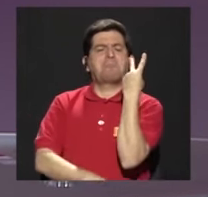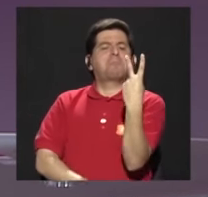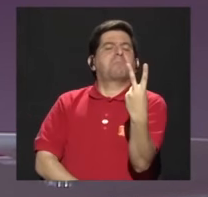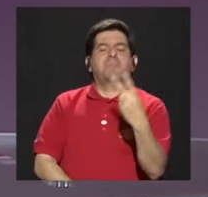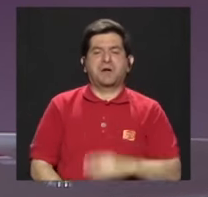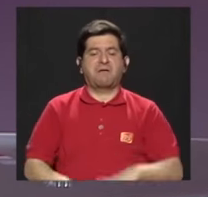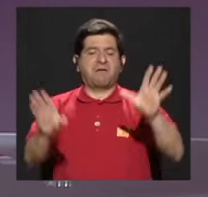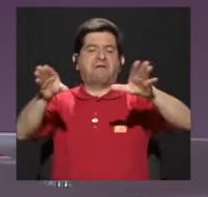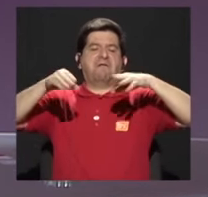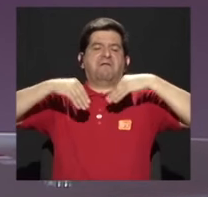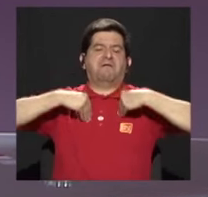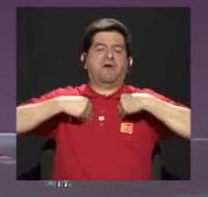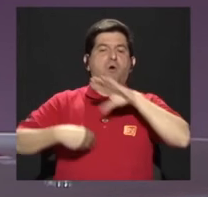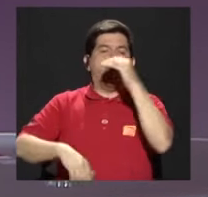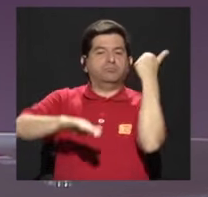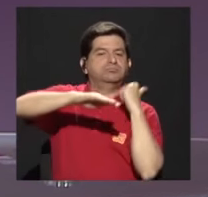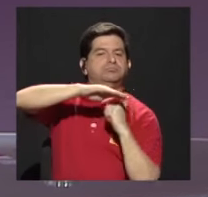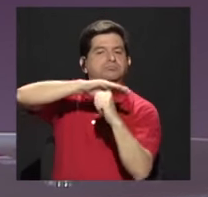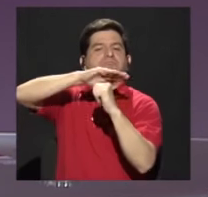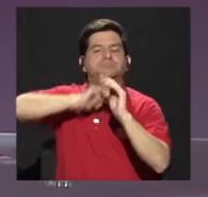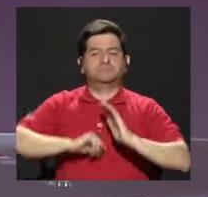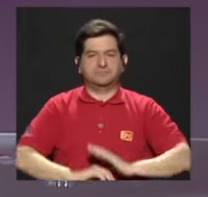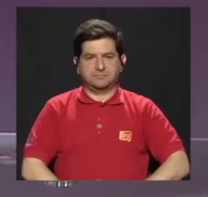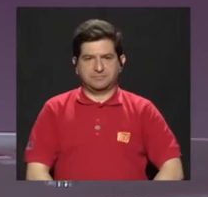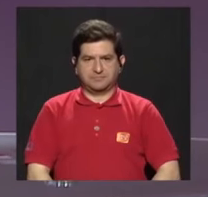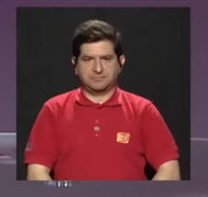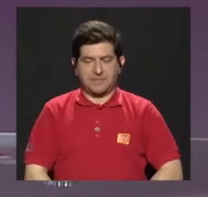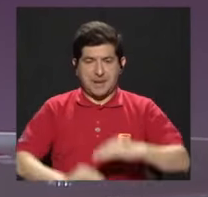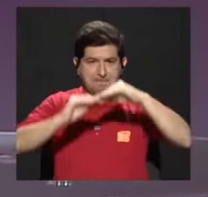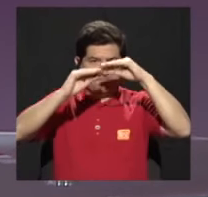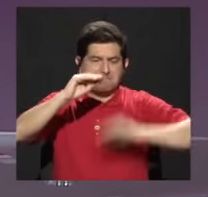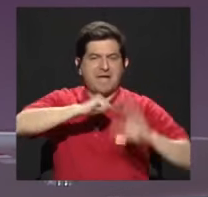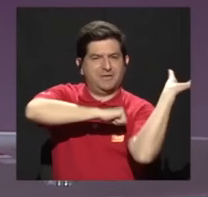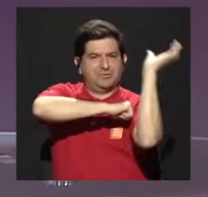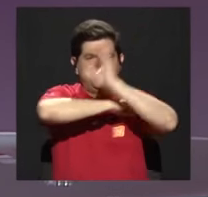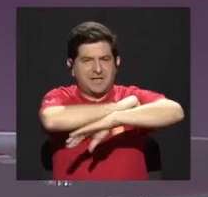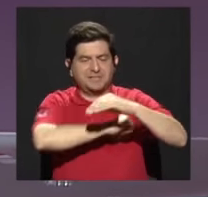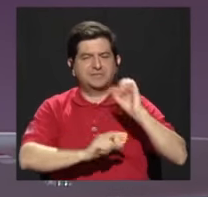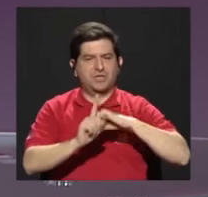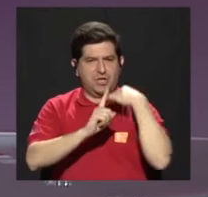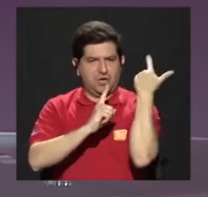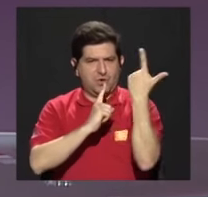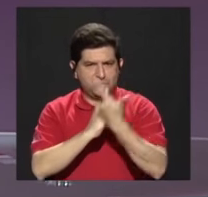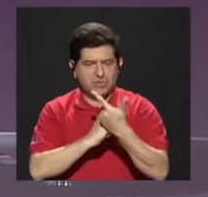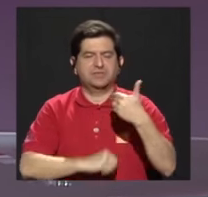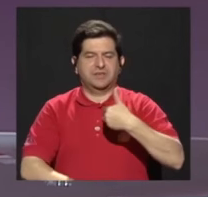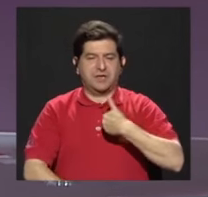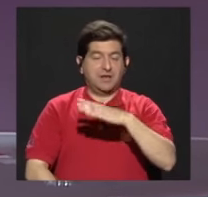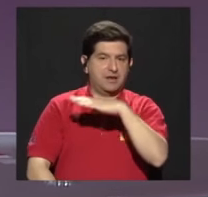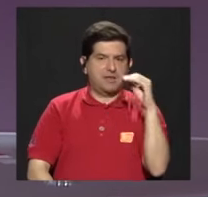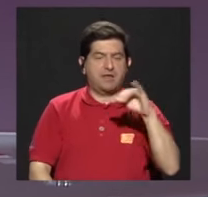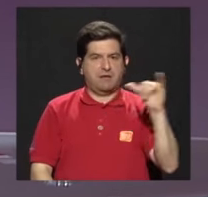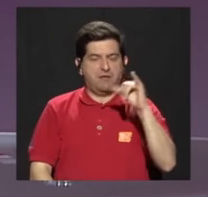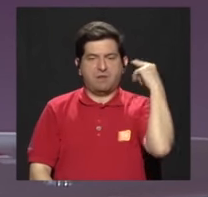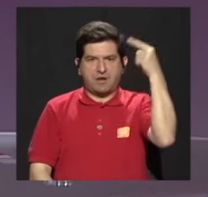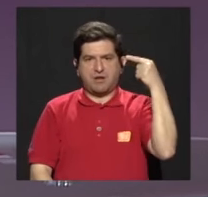se acepta y se disfraza, por lo que es la menos castigada socialmente y también por el